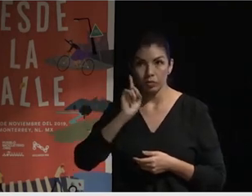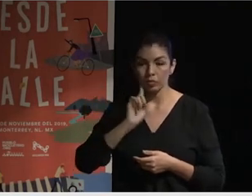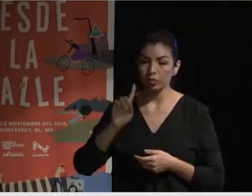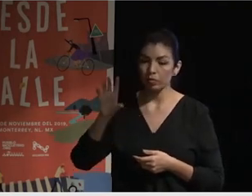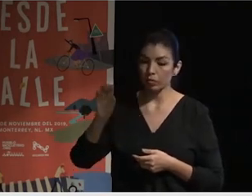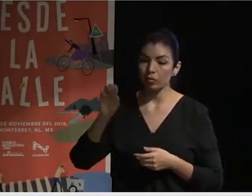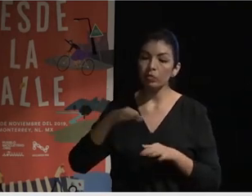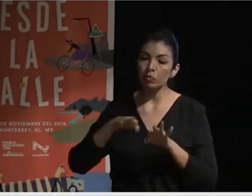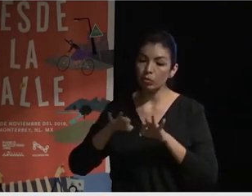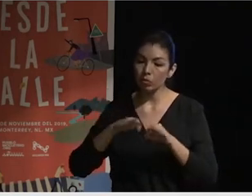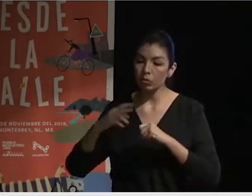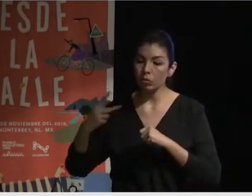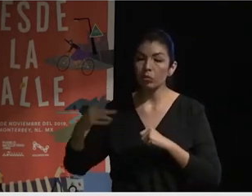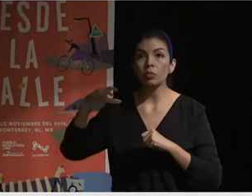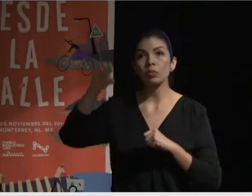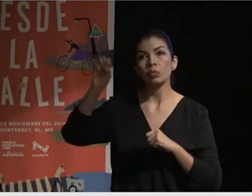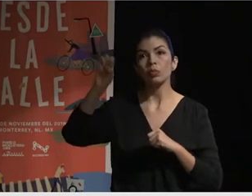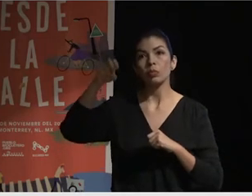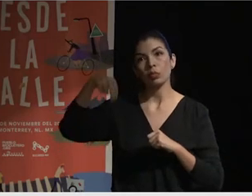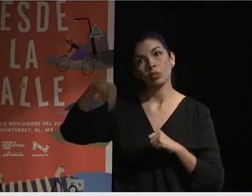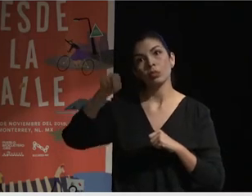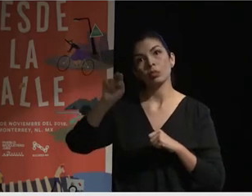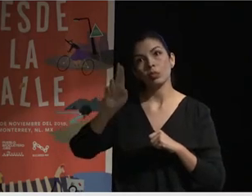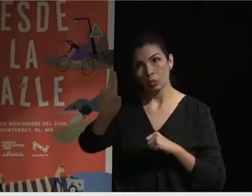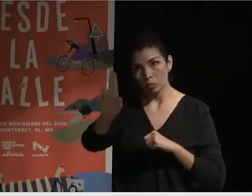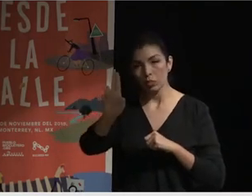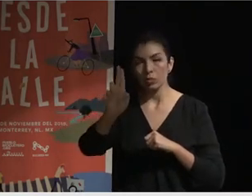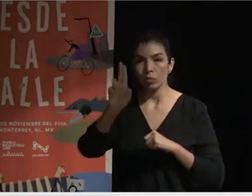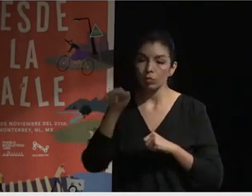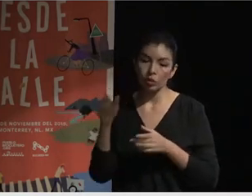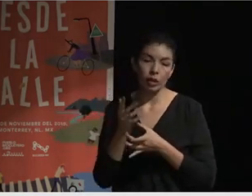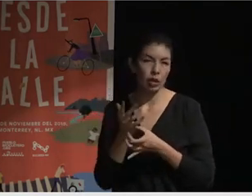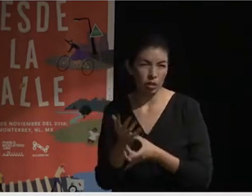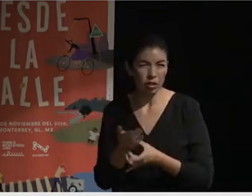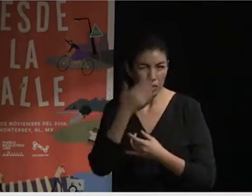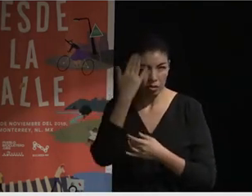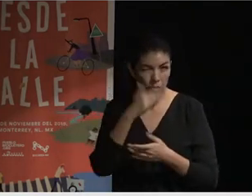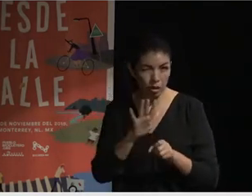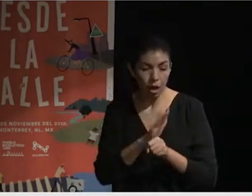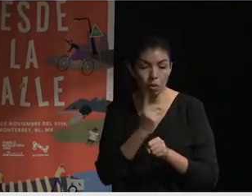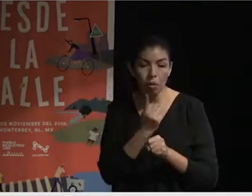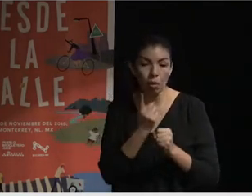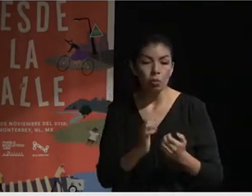estos megaproyectos de torres es poder pedir más créditos bancarios, porque tienen un activo fijo que les